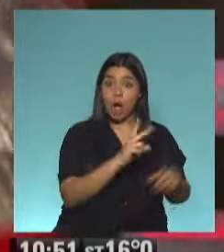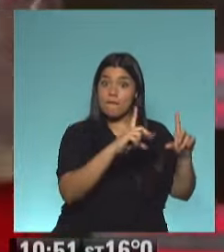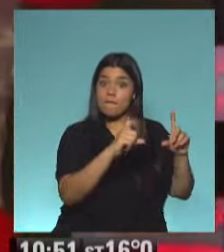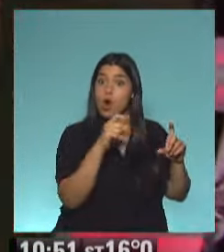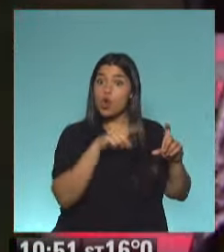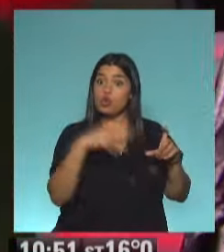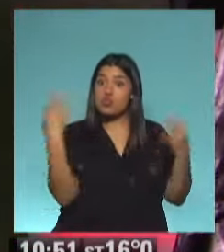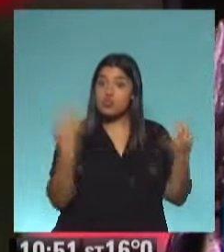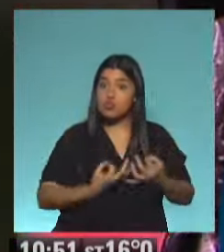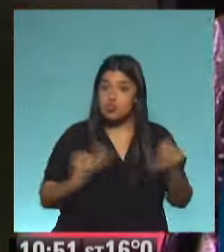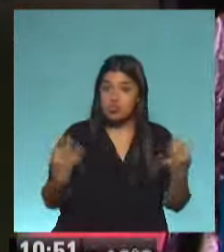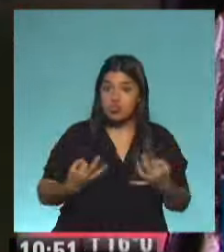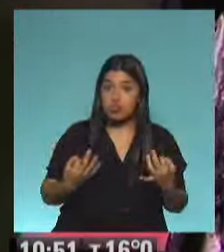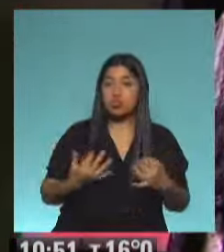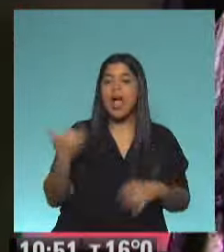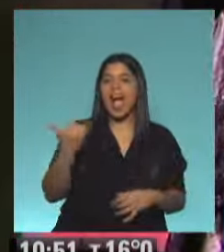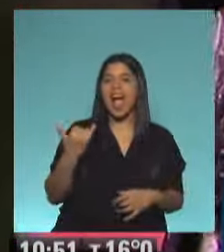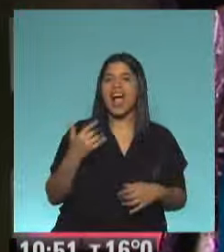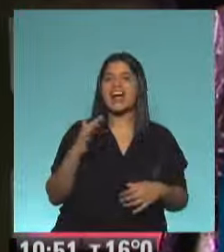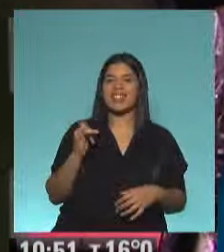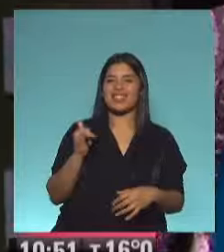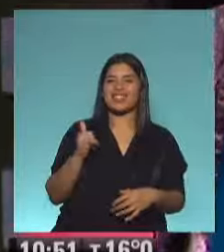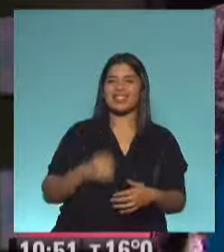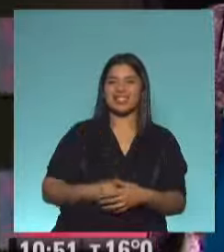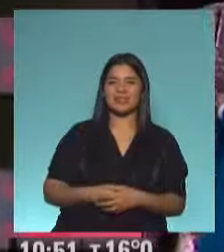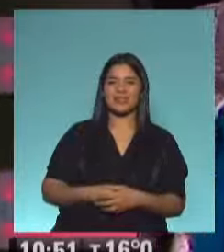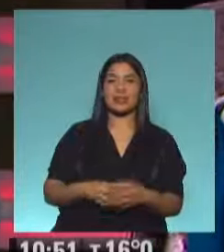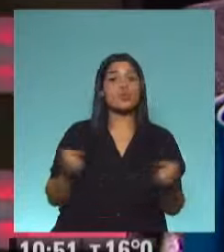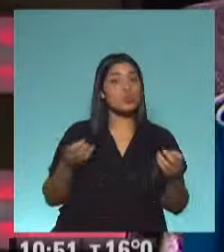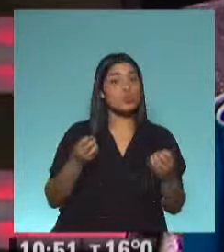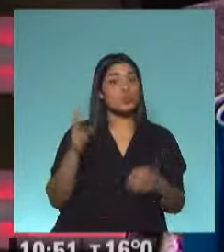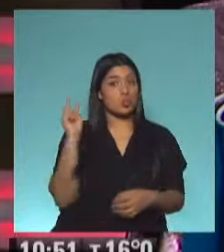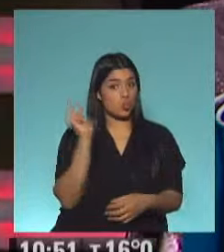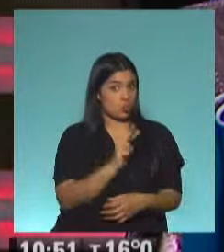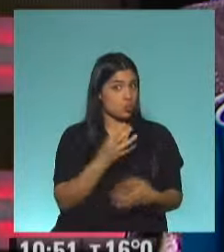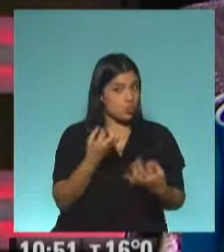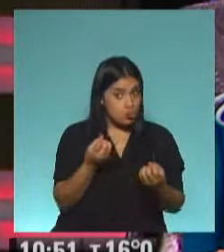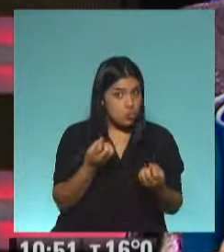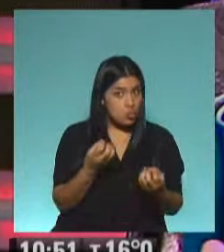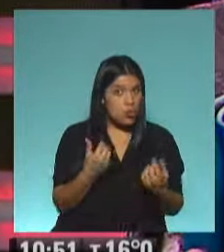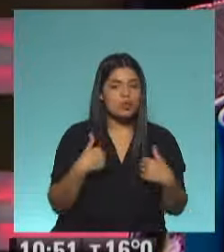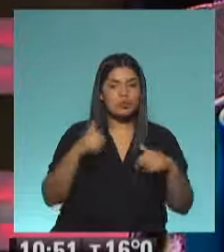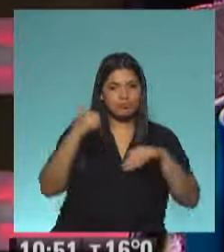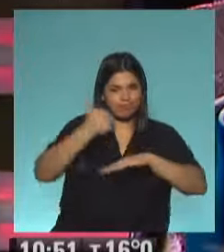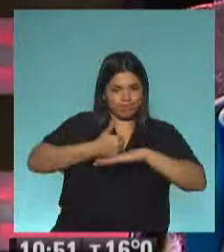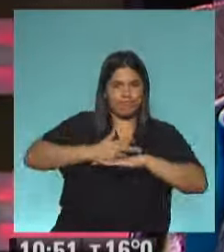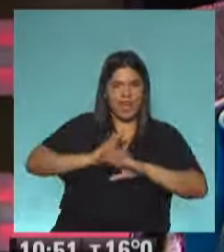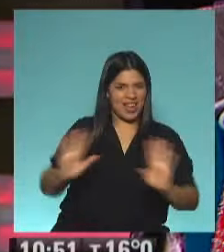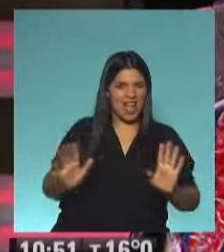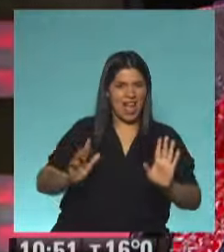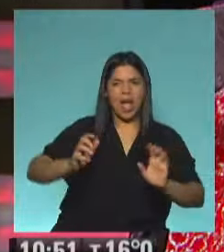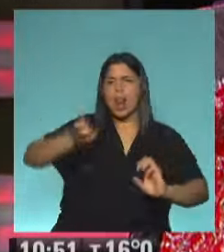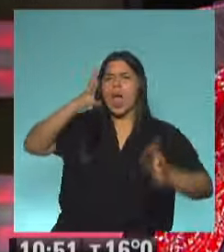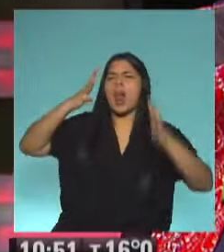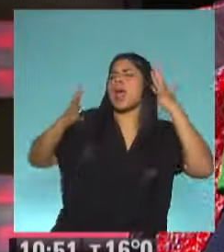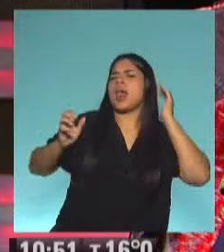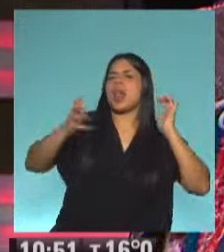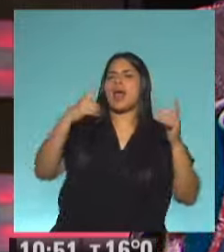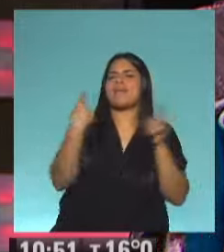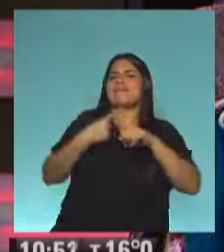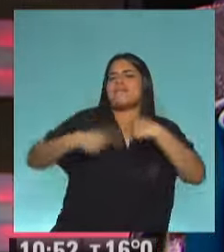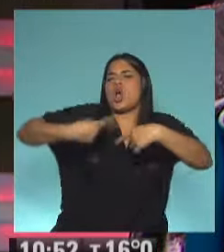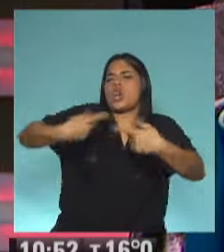mirá. Ay, me salió una R un poco fea. Mirá las carrozas. ¡Yo me quedo acá! El tamaño de las carrozas. ¡Carnaval hasta fin de año! ¡Los chicos y